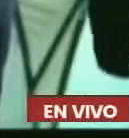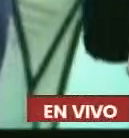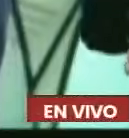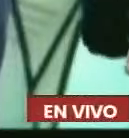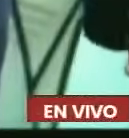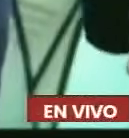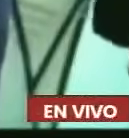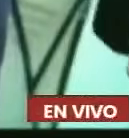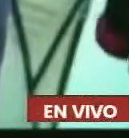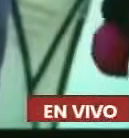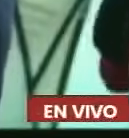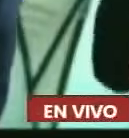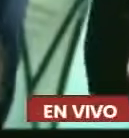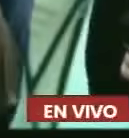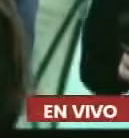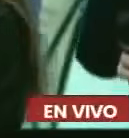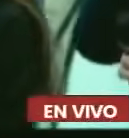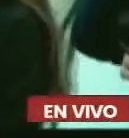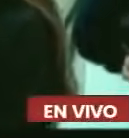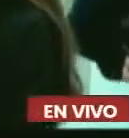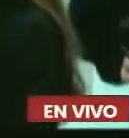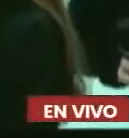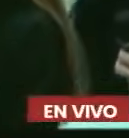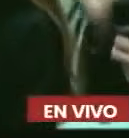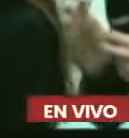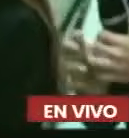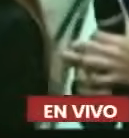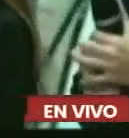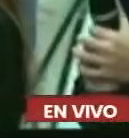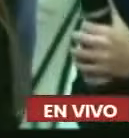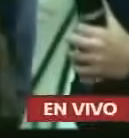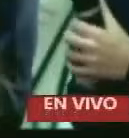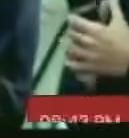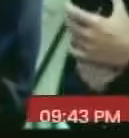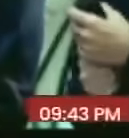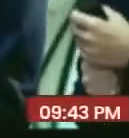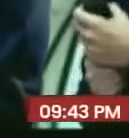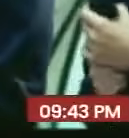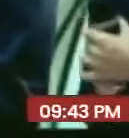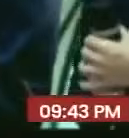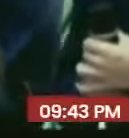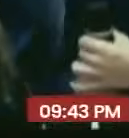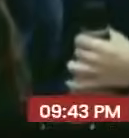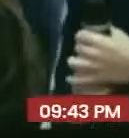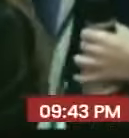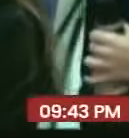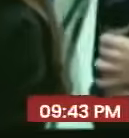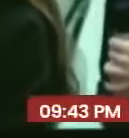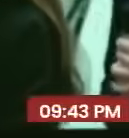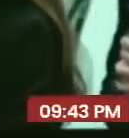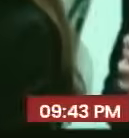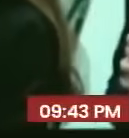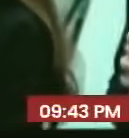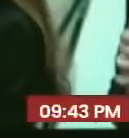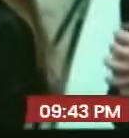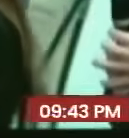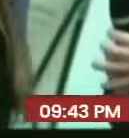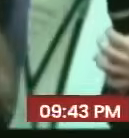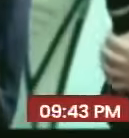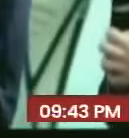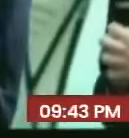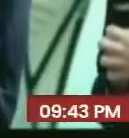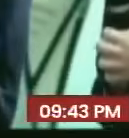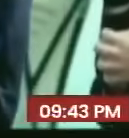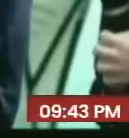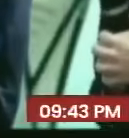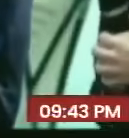tocado un montón de representar un montón de países y banderas distintas. Y creo que la bandera que más representó a Venezuela fue la bandera de la revolución,